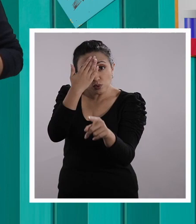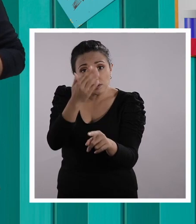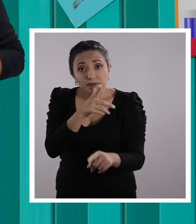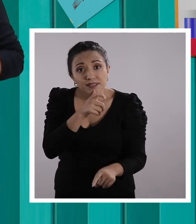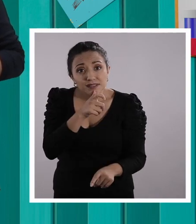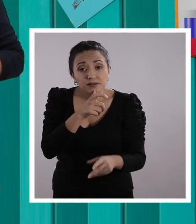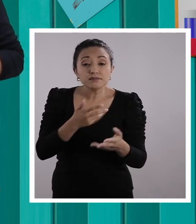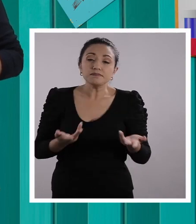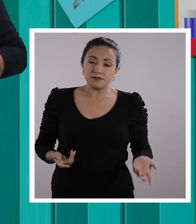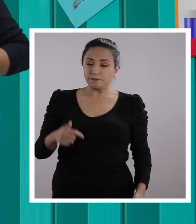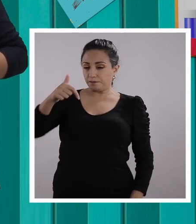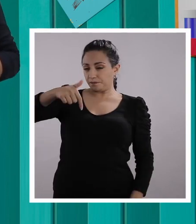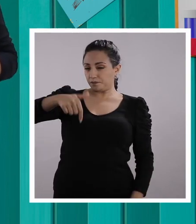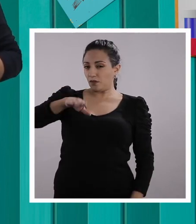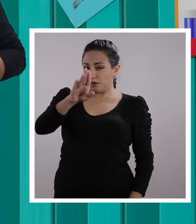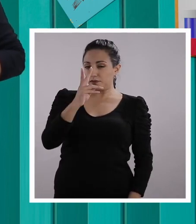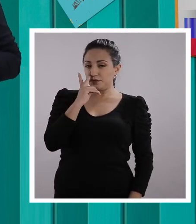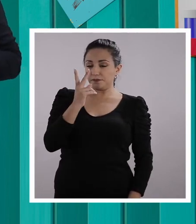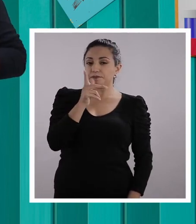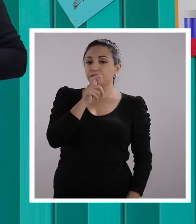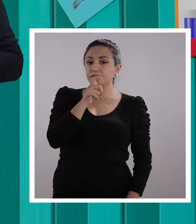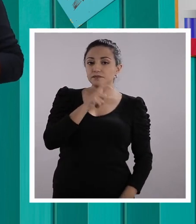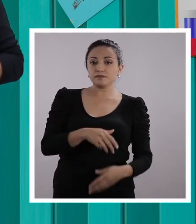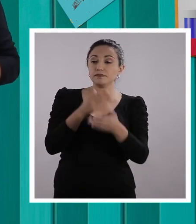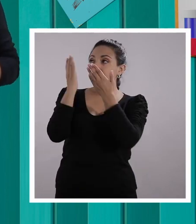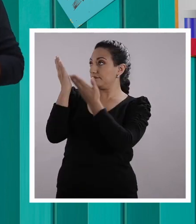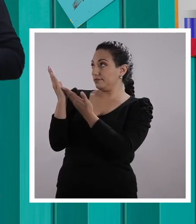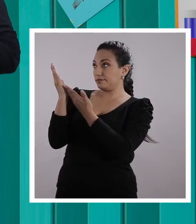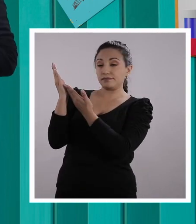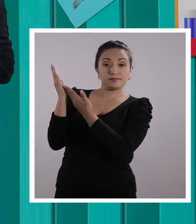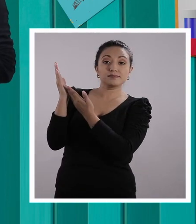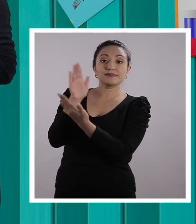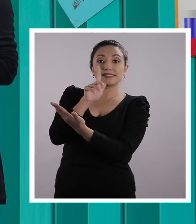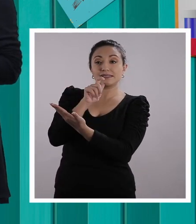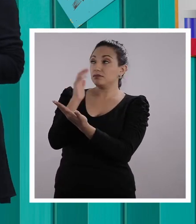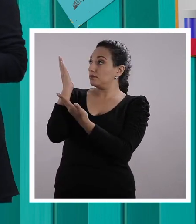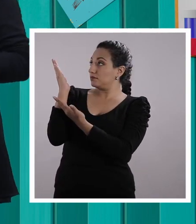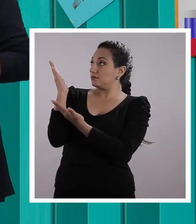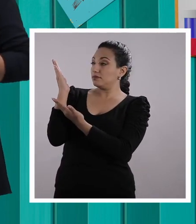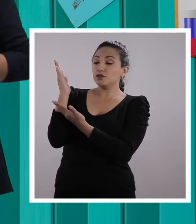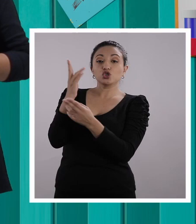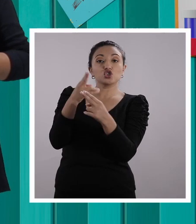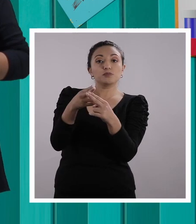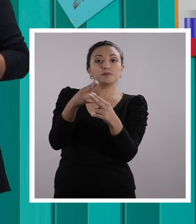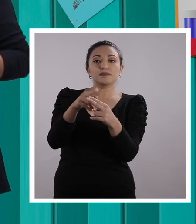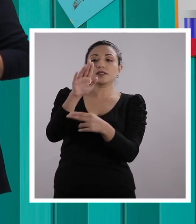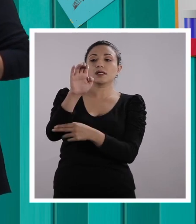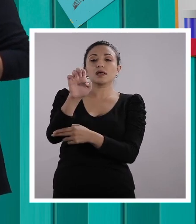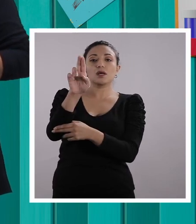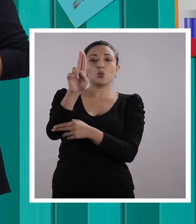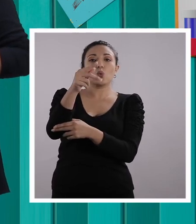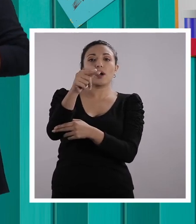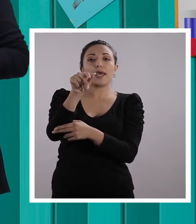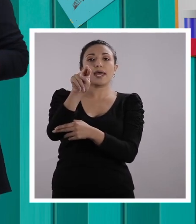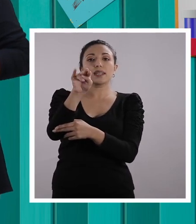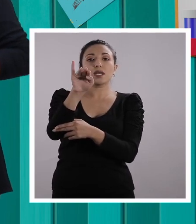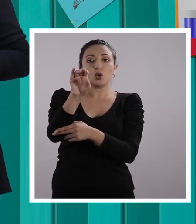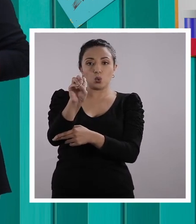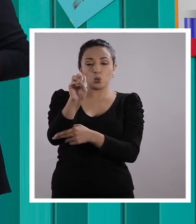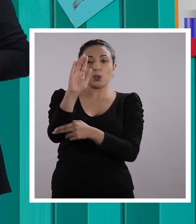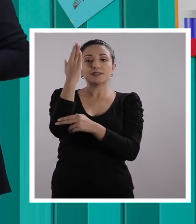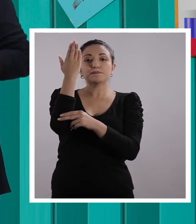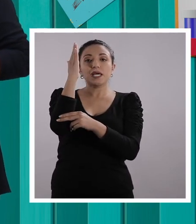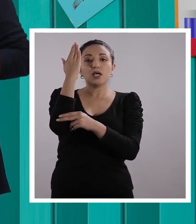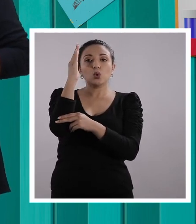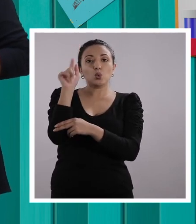algunos de estos personajes hoy vamos a conocer a uno de estos personajes les presento a eugenio espejo han escuchado de